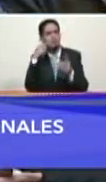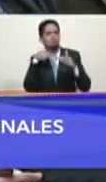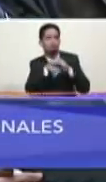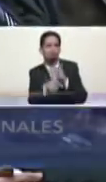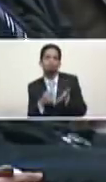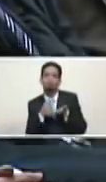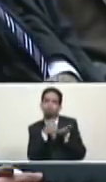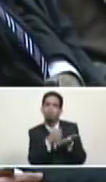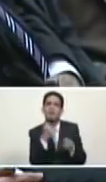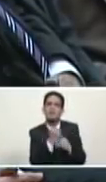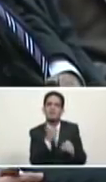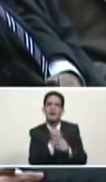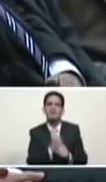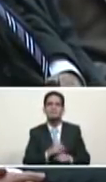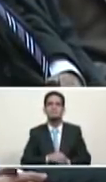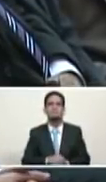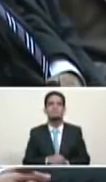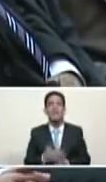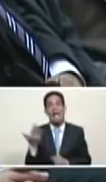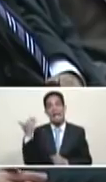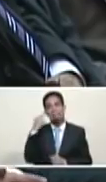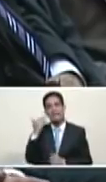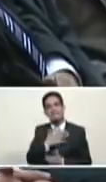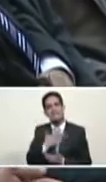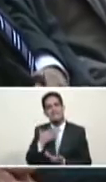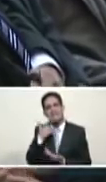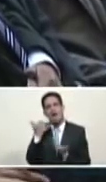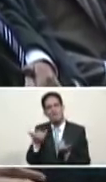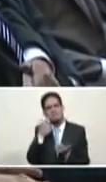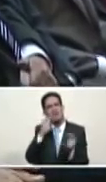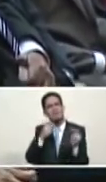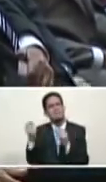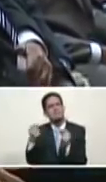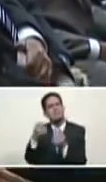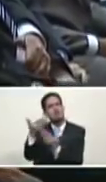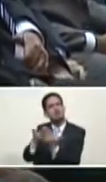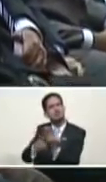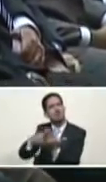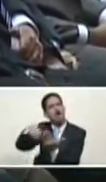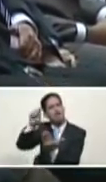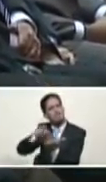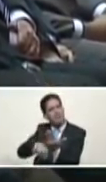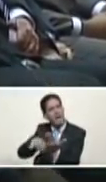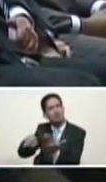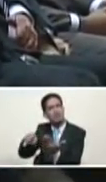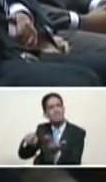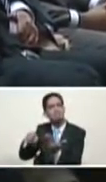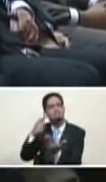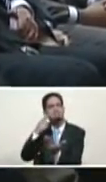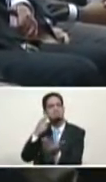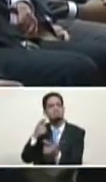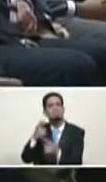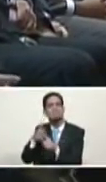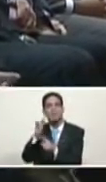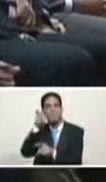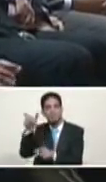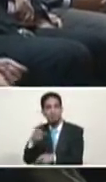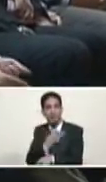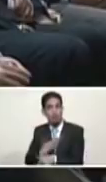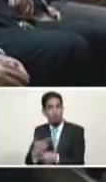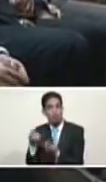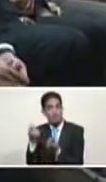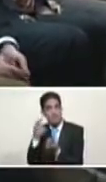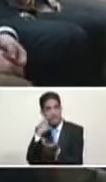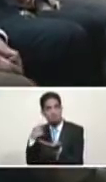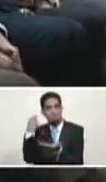Quisieron hacer un escándalo con los contratos petroleros que se están discutiendo con inversionistas estadounidenses. Claro que lo vamos a firmar y los